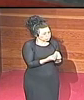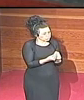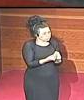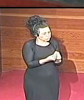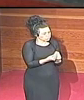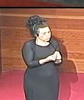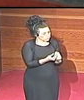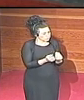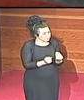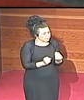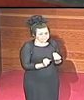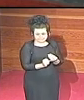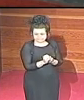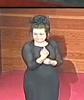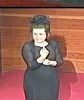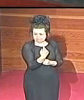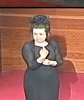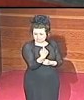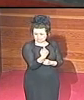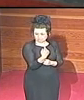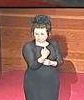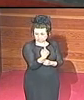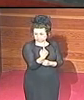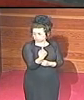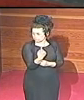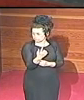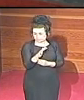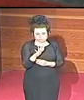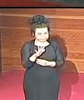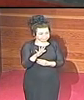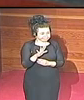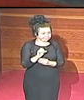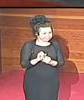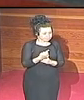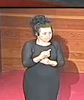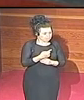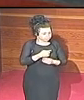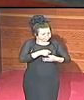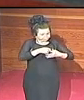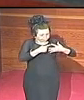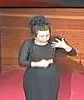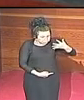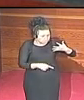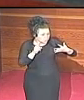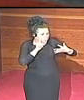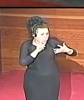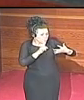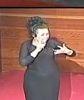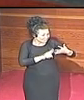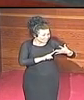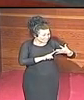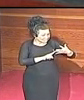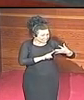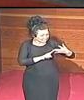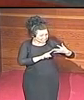un primer paquete de mentiras opuestas a la realidad, de realidad paralela opuesta a la